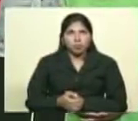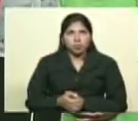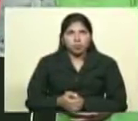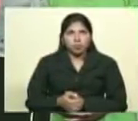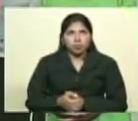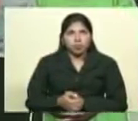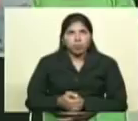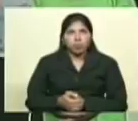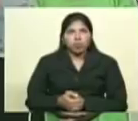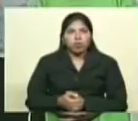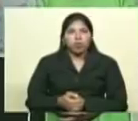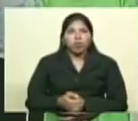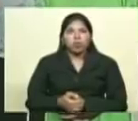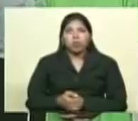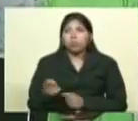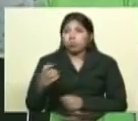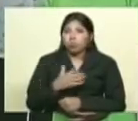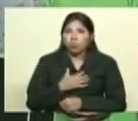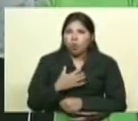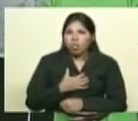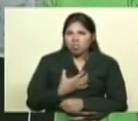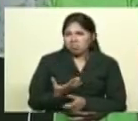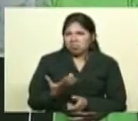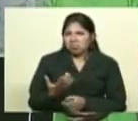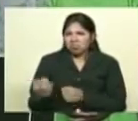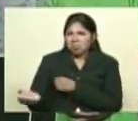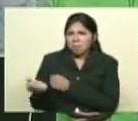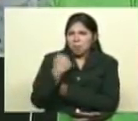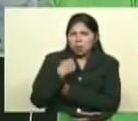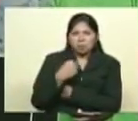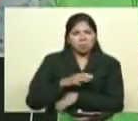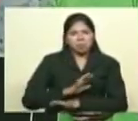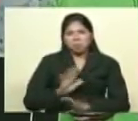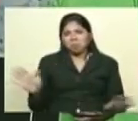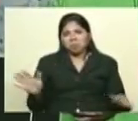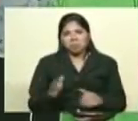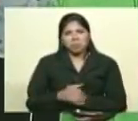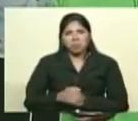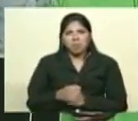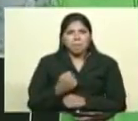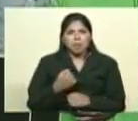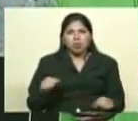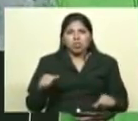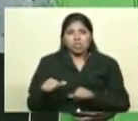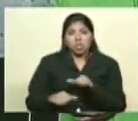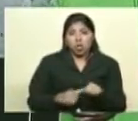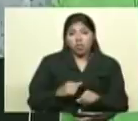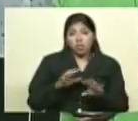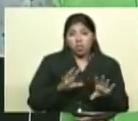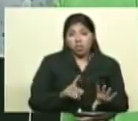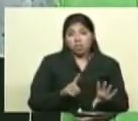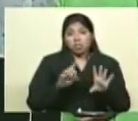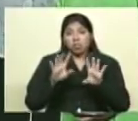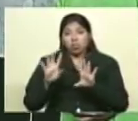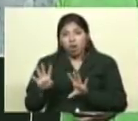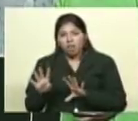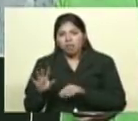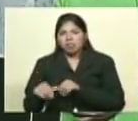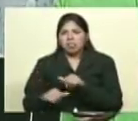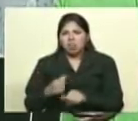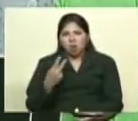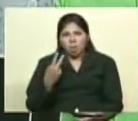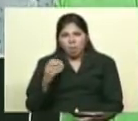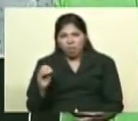No han podido, ni en el siglo XIX ni en el siglo XX, el imperio estadounidense. Desde